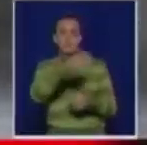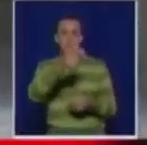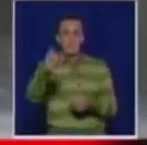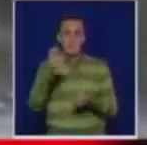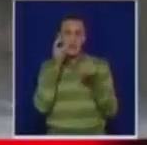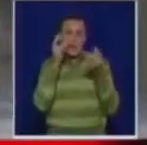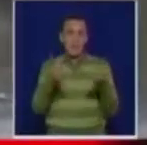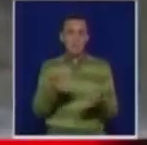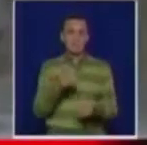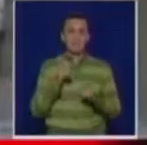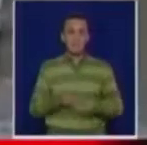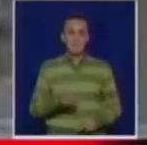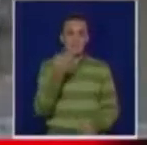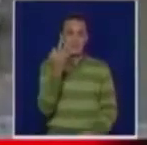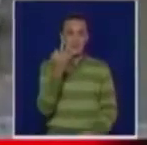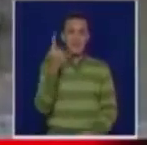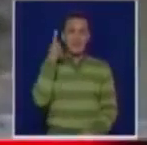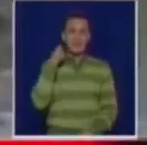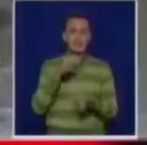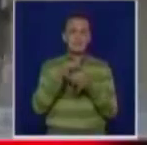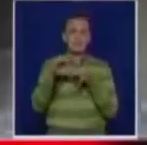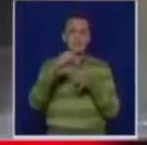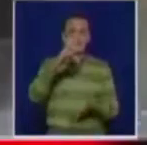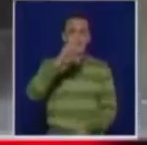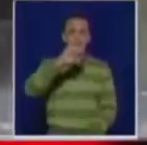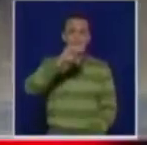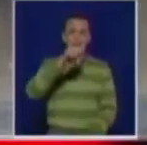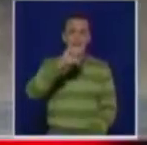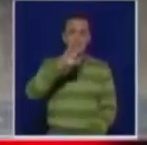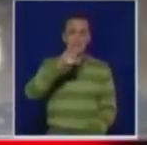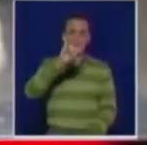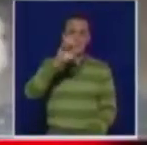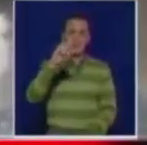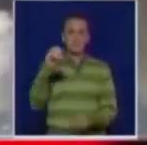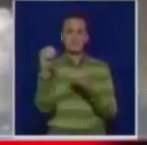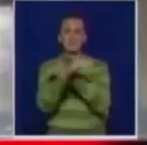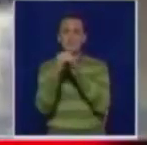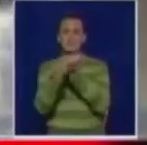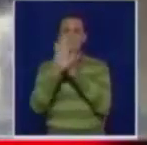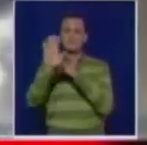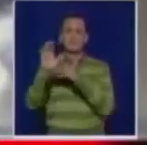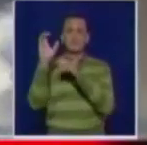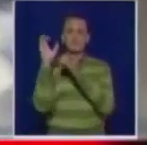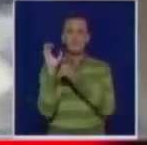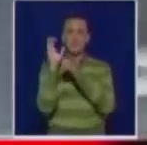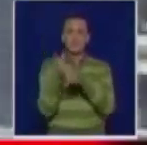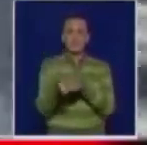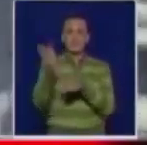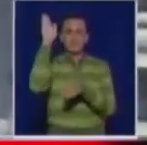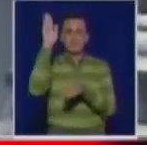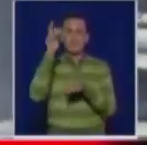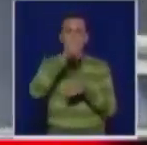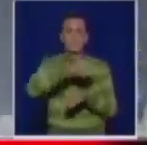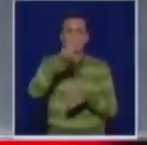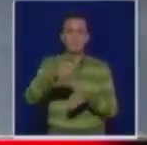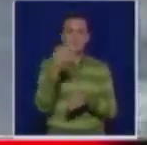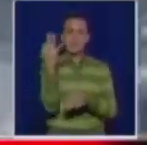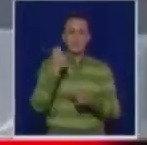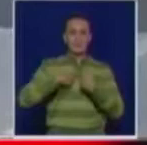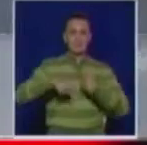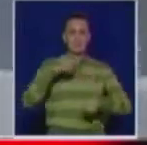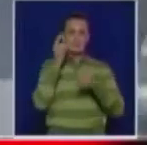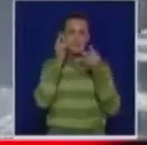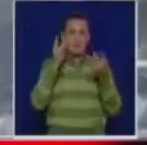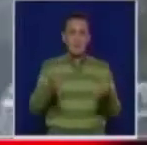registrados el día anterior en la zona de Cajibío, en la vía que conduce a Popayán, dejaron 13 personas heridas, tres de ellos de gravedad producto de